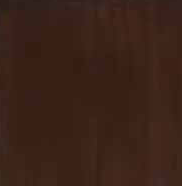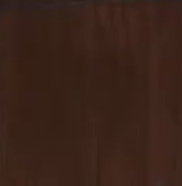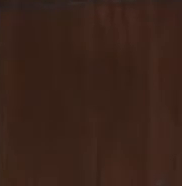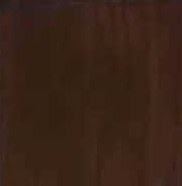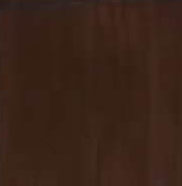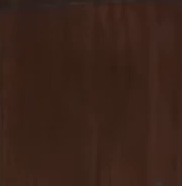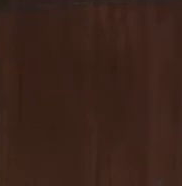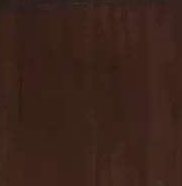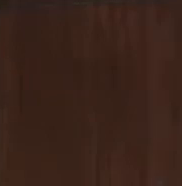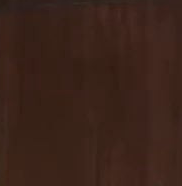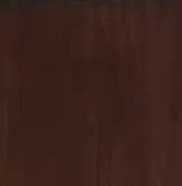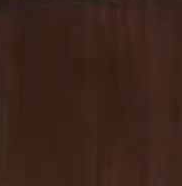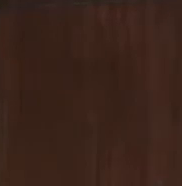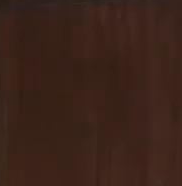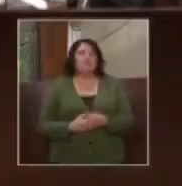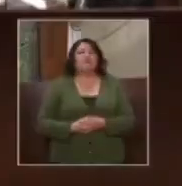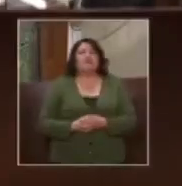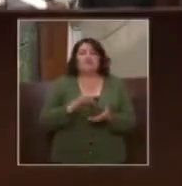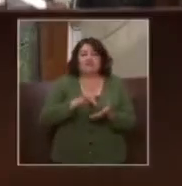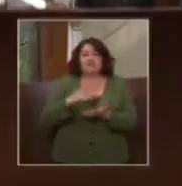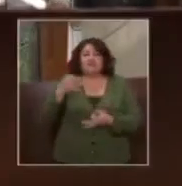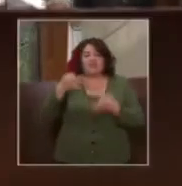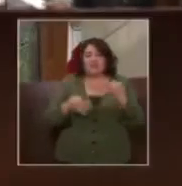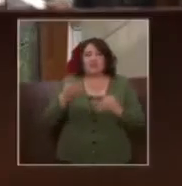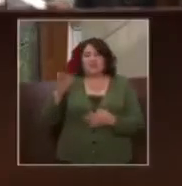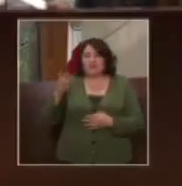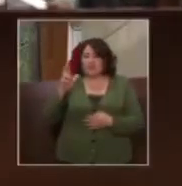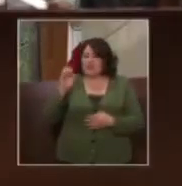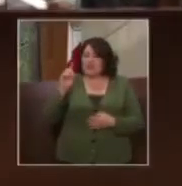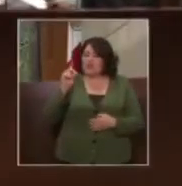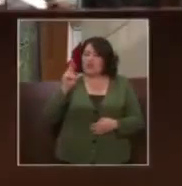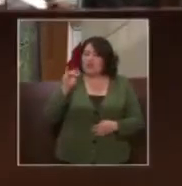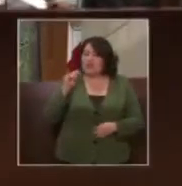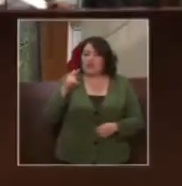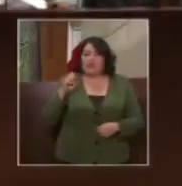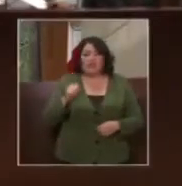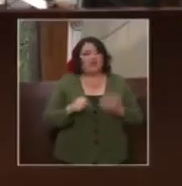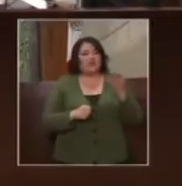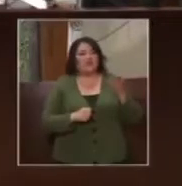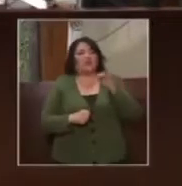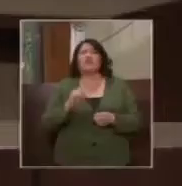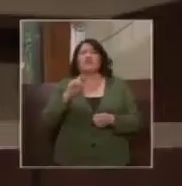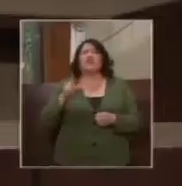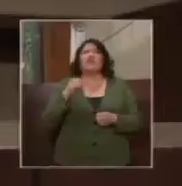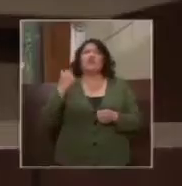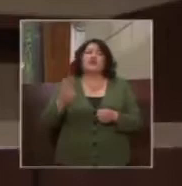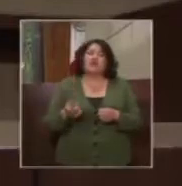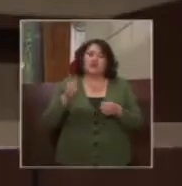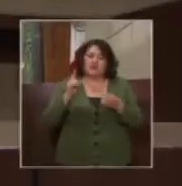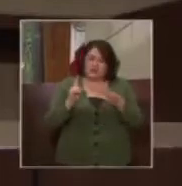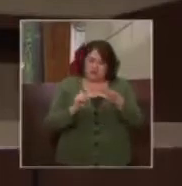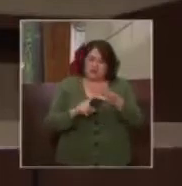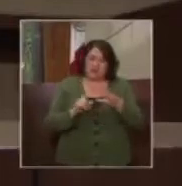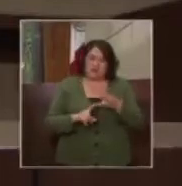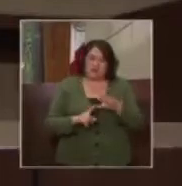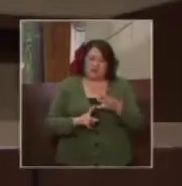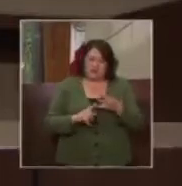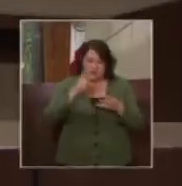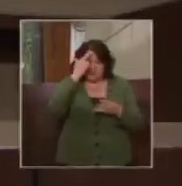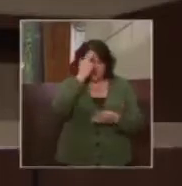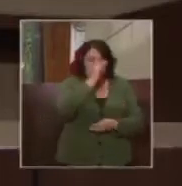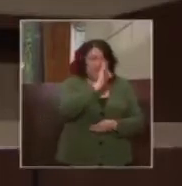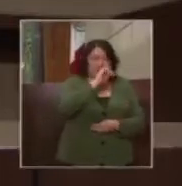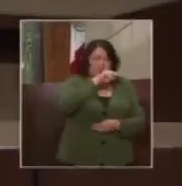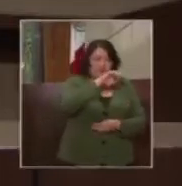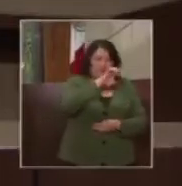revolucionario institucional respectivamente en la nueva asignación la sala regional monterrey determinó que en los casos de los partidos